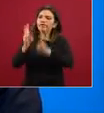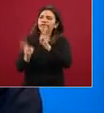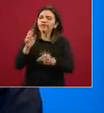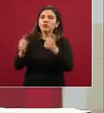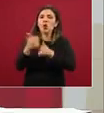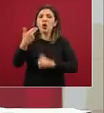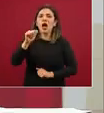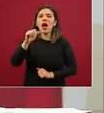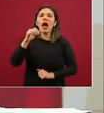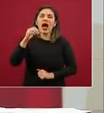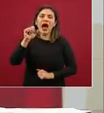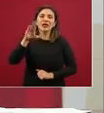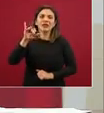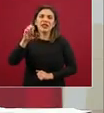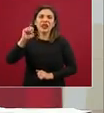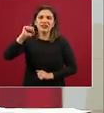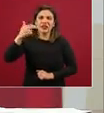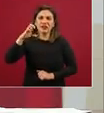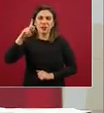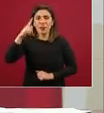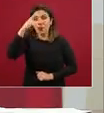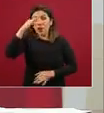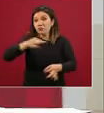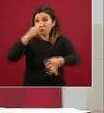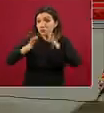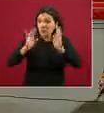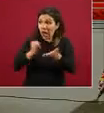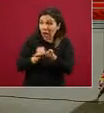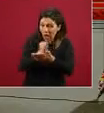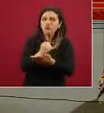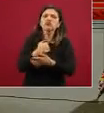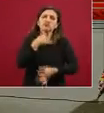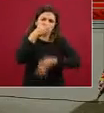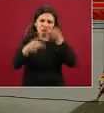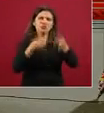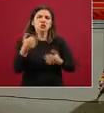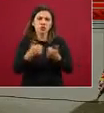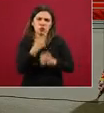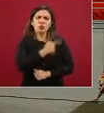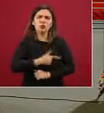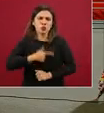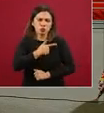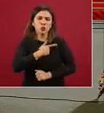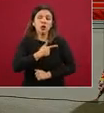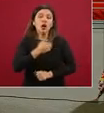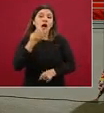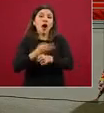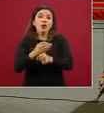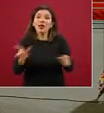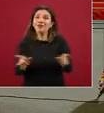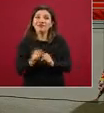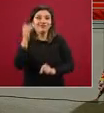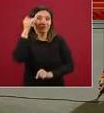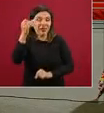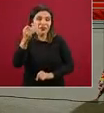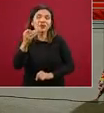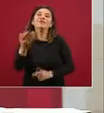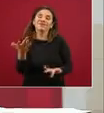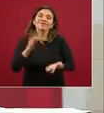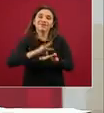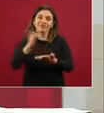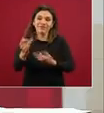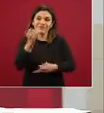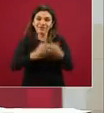poderlo anunciar. En cuanto lo tengamos, con todo gusto lo haremos. Ha terminado el tiempo, muchísimas